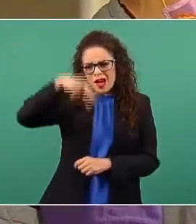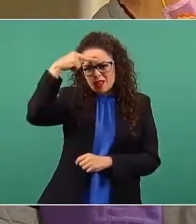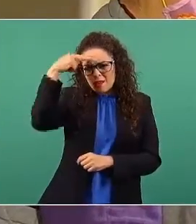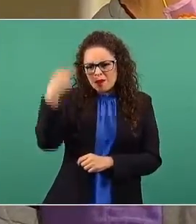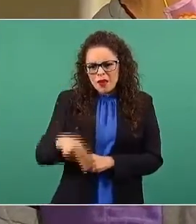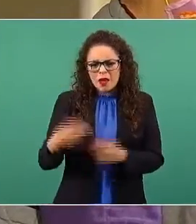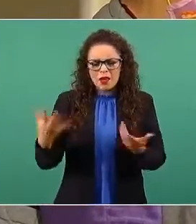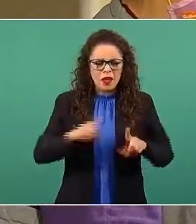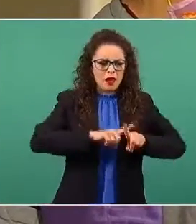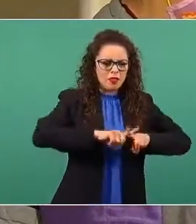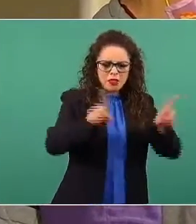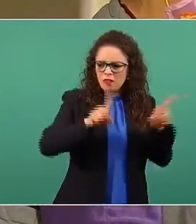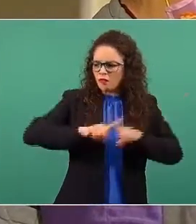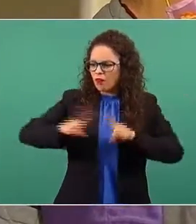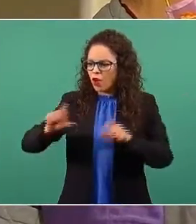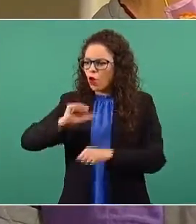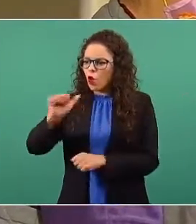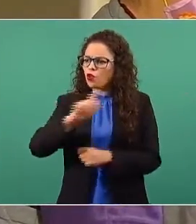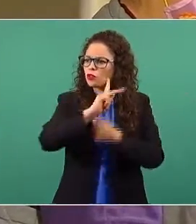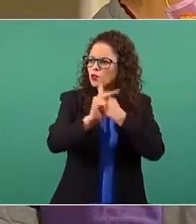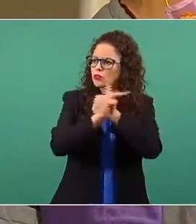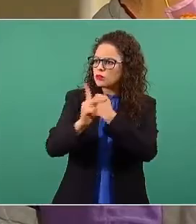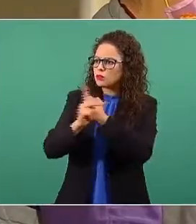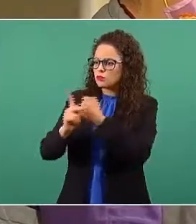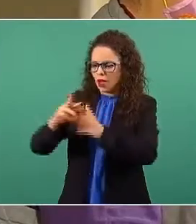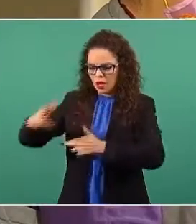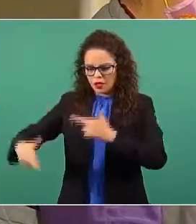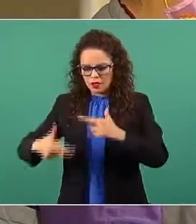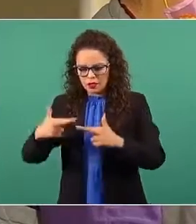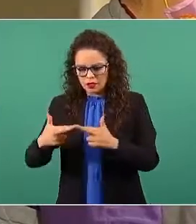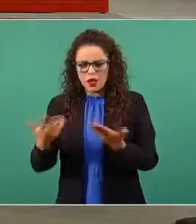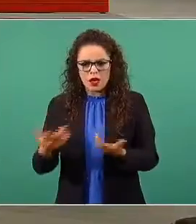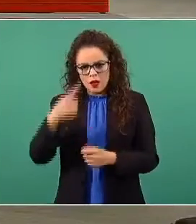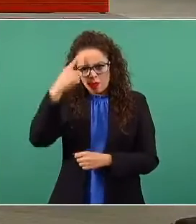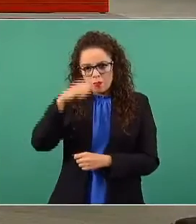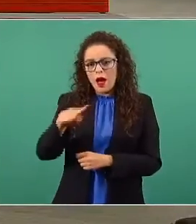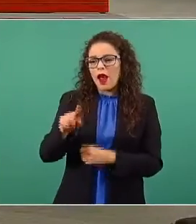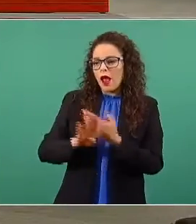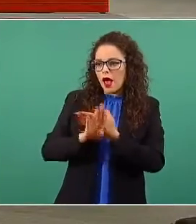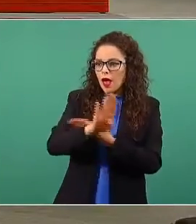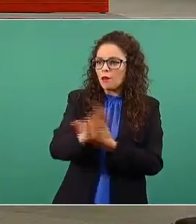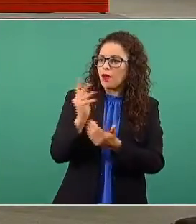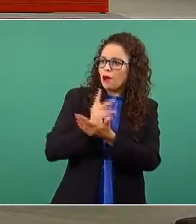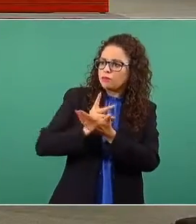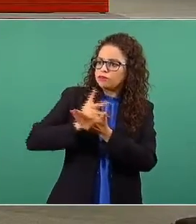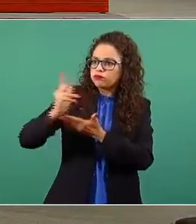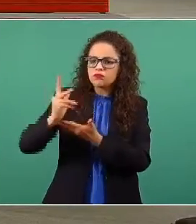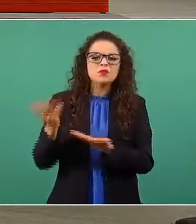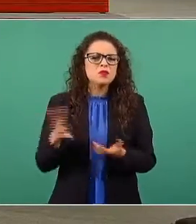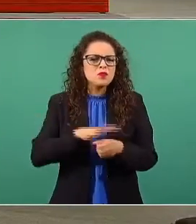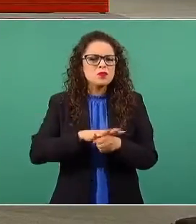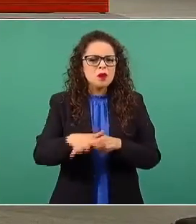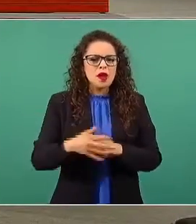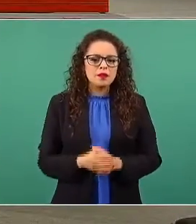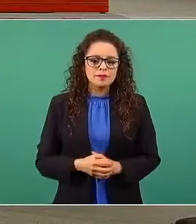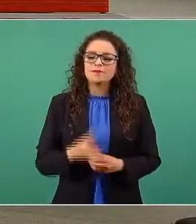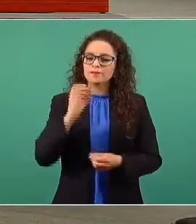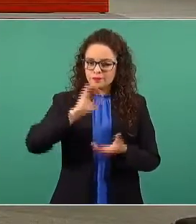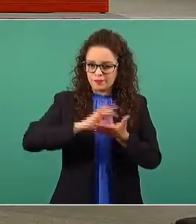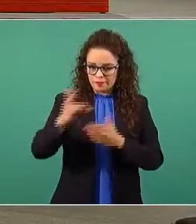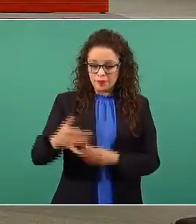los otros países de la región para evitar este incremento? Muchas gracias. Múltiples factores. Algunos